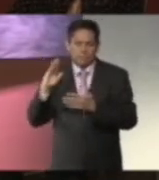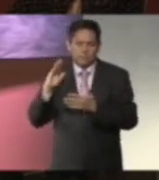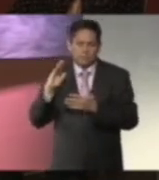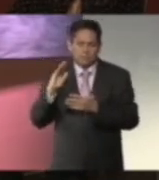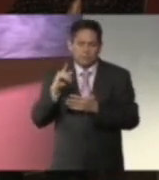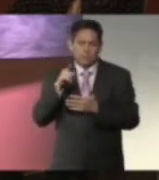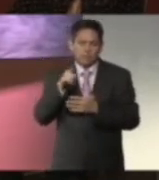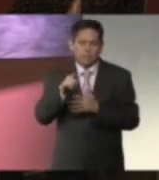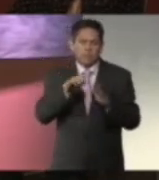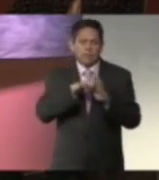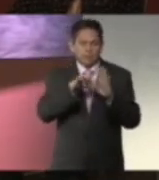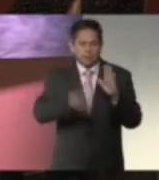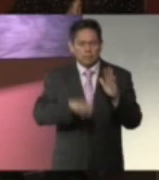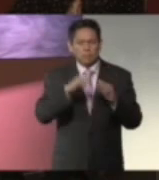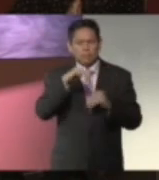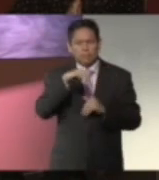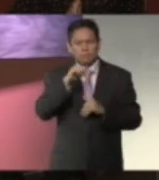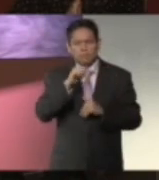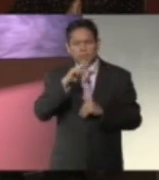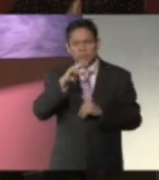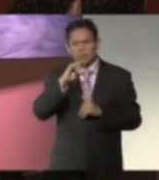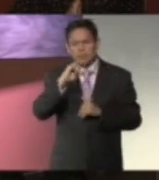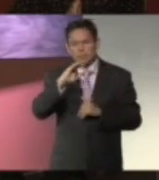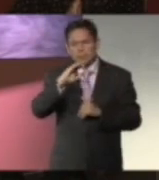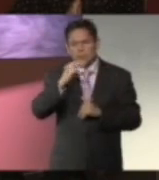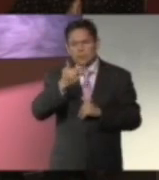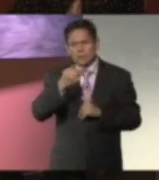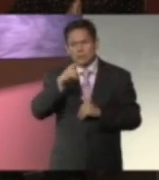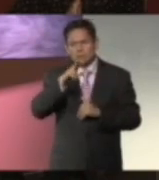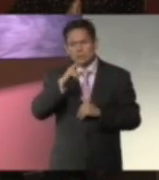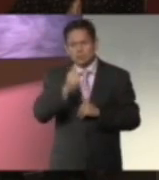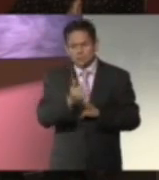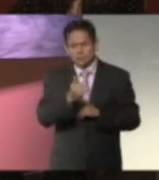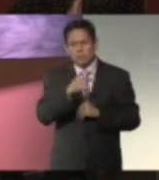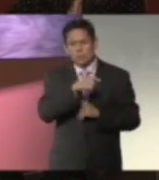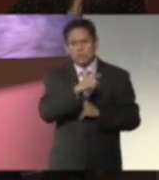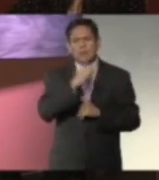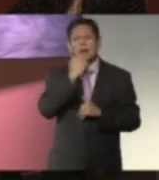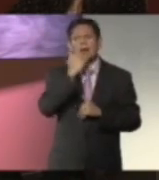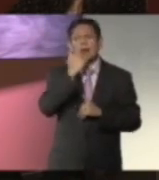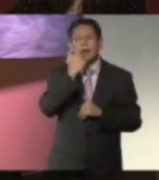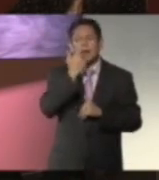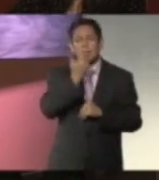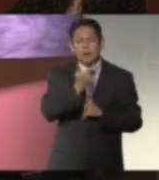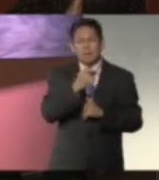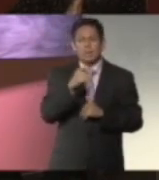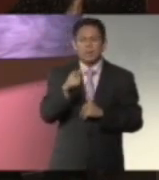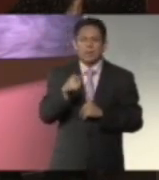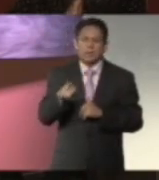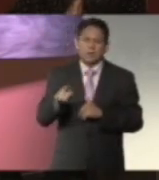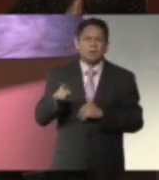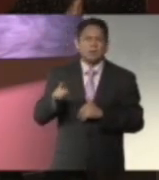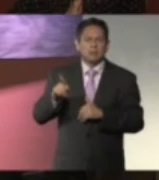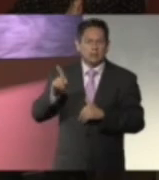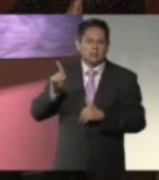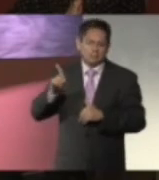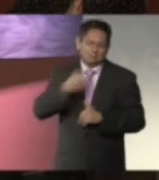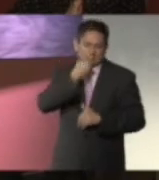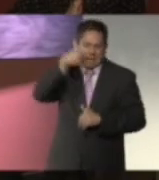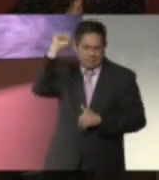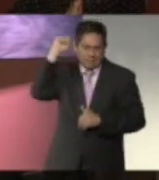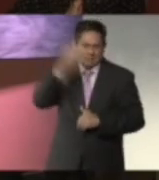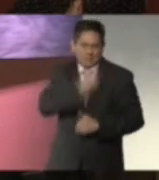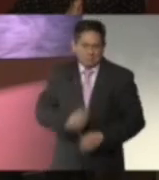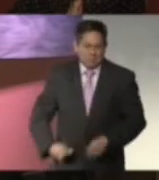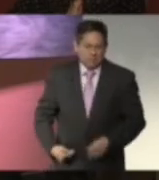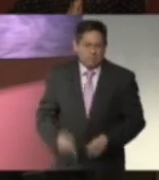está el caso de Marichuy, que quería ser parte de esta contienda electoral y que tenía otra